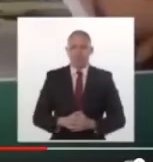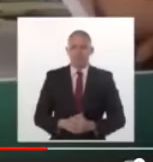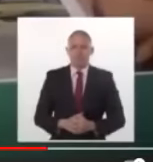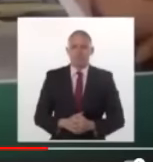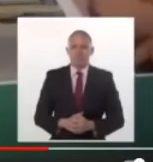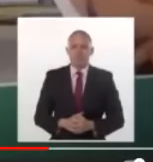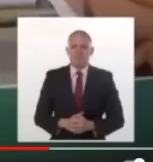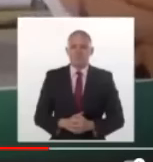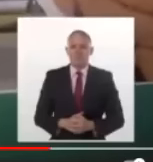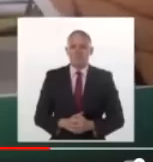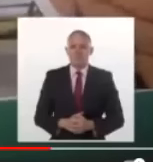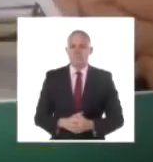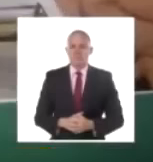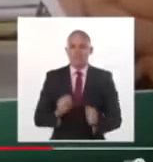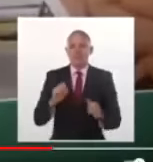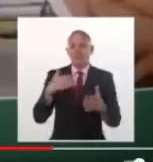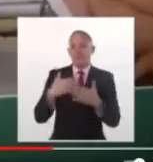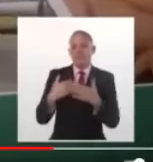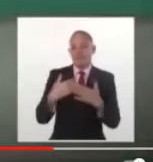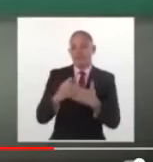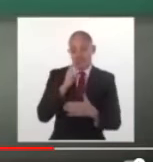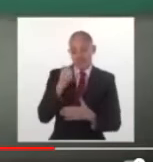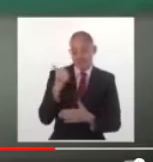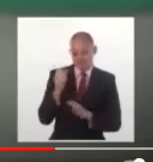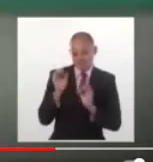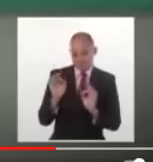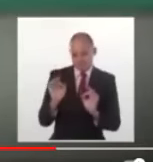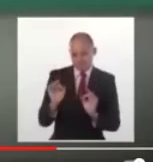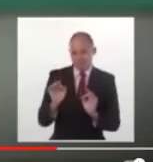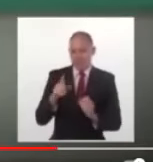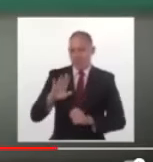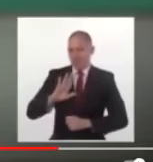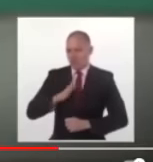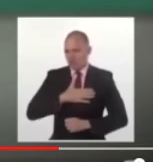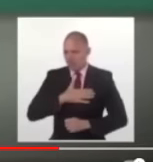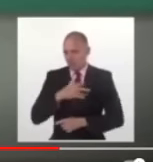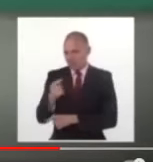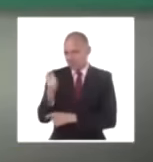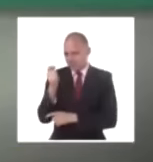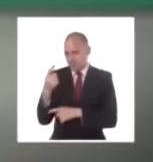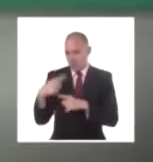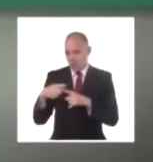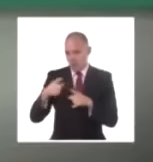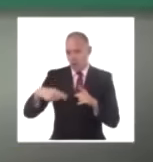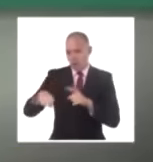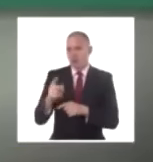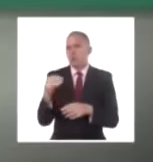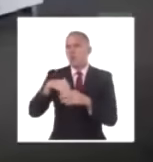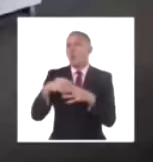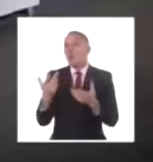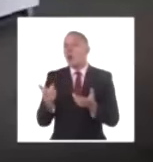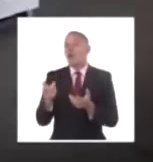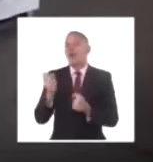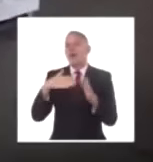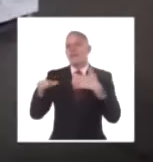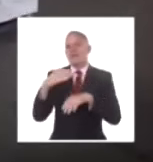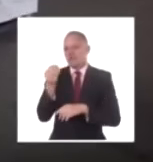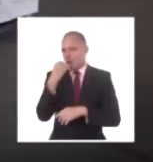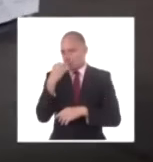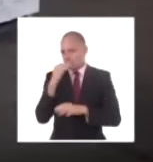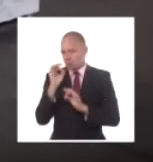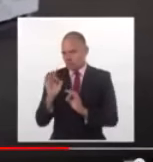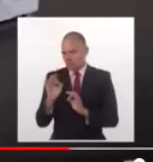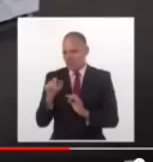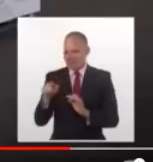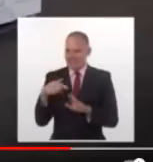naturaleza. La empresa comercializadora de alimentos Conmar del grupo empresarial pesquero perteneciente al Ministerio de la Industria Alimentaria se encarga